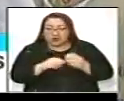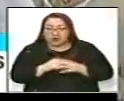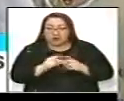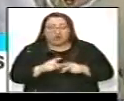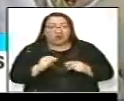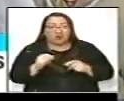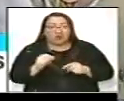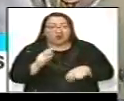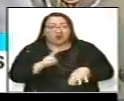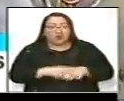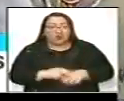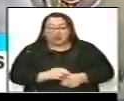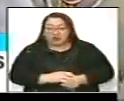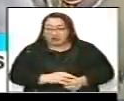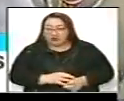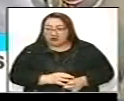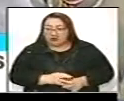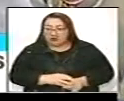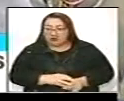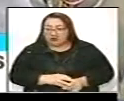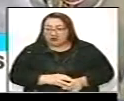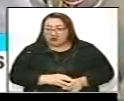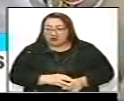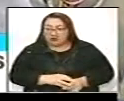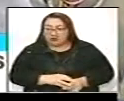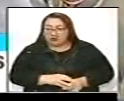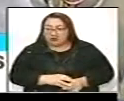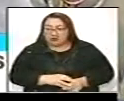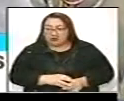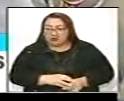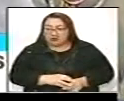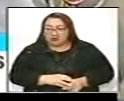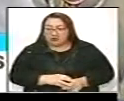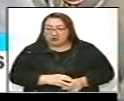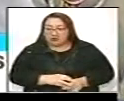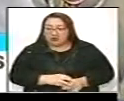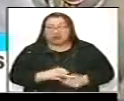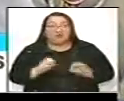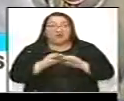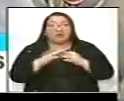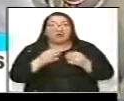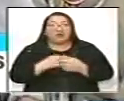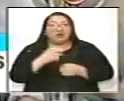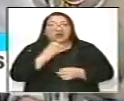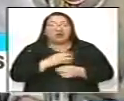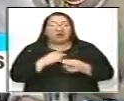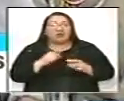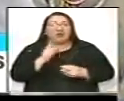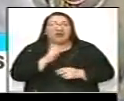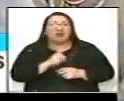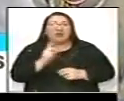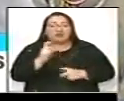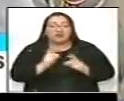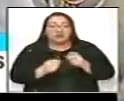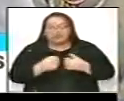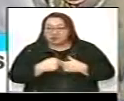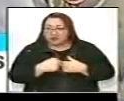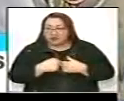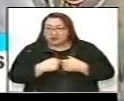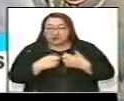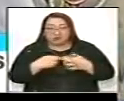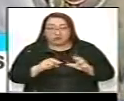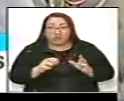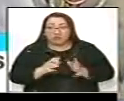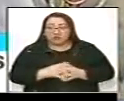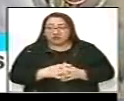ámbito de lo doméstico y de lo privado es una cosa. La familia es de carácter público, porque cada ser humano es un ser